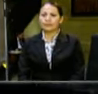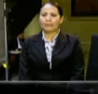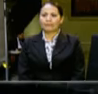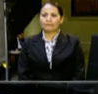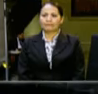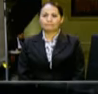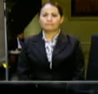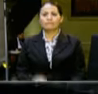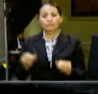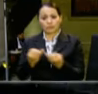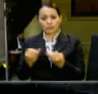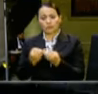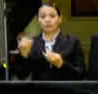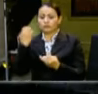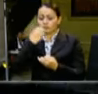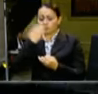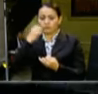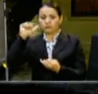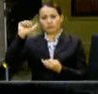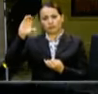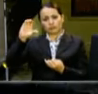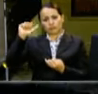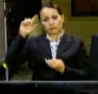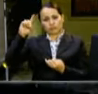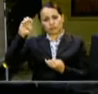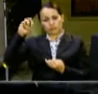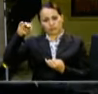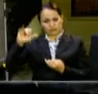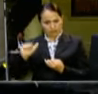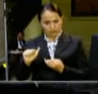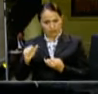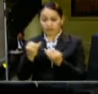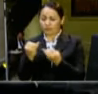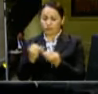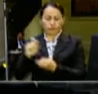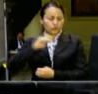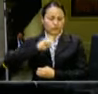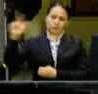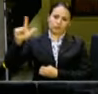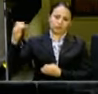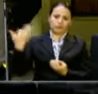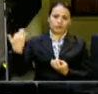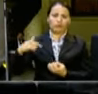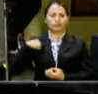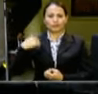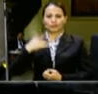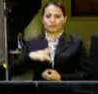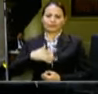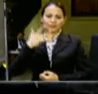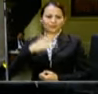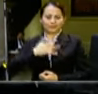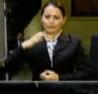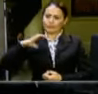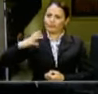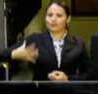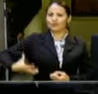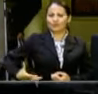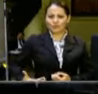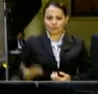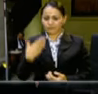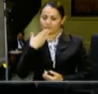Por el lado de la academia, déjenme decirles que tenemos puro presentador de lujo. Yo me siento muy honrada de estar aquí